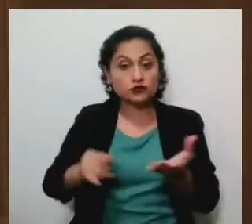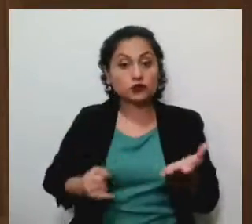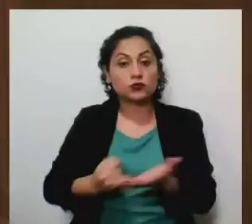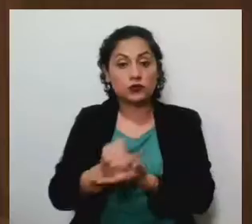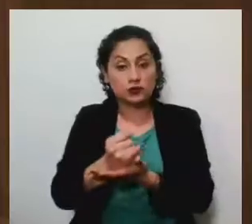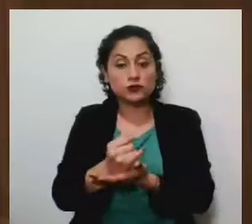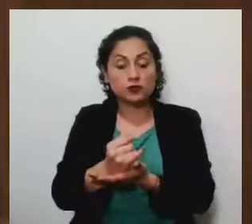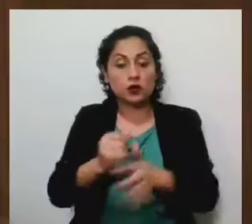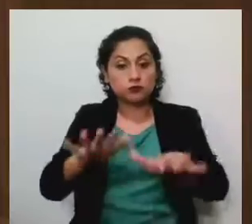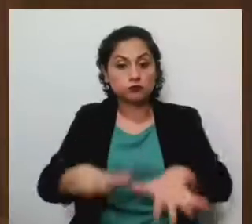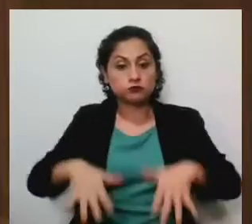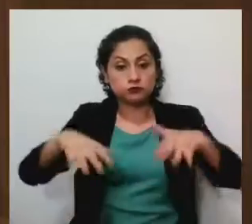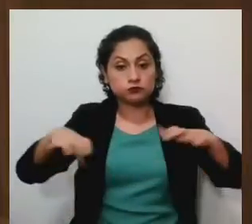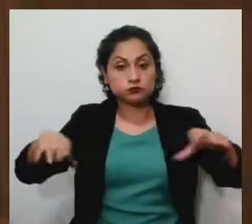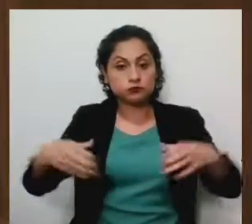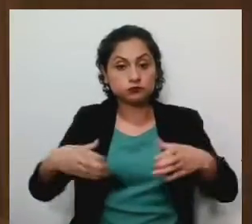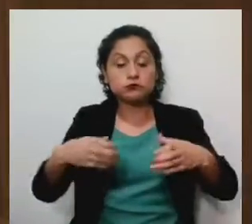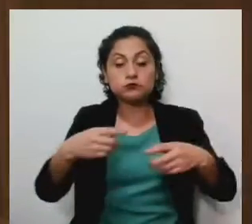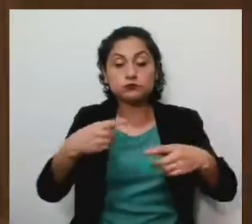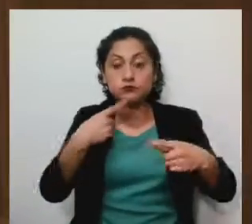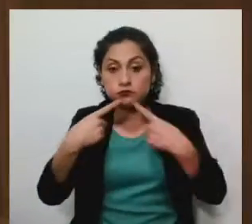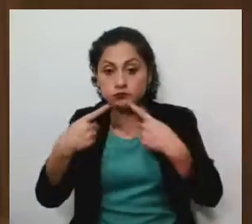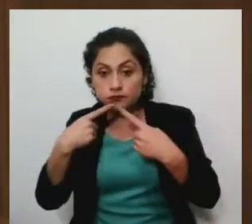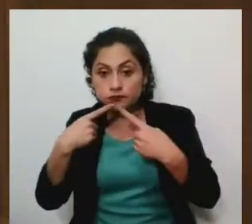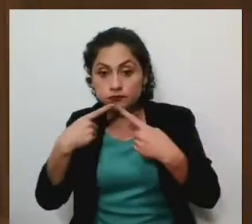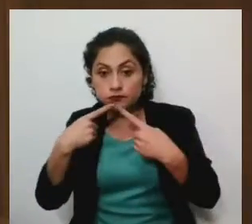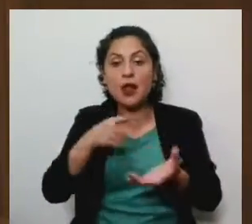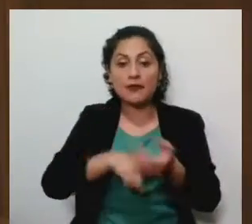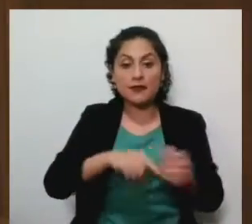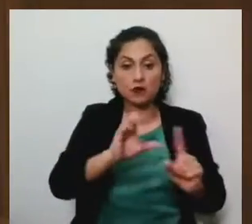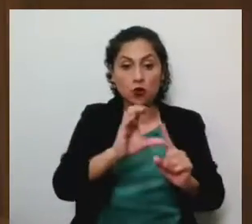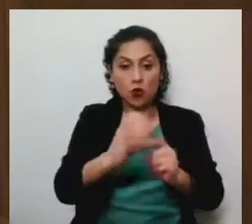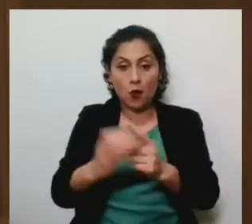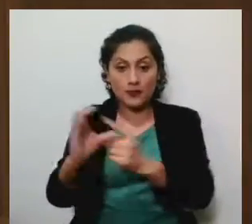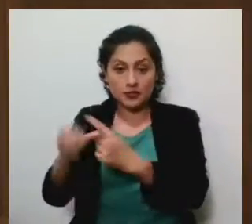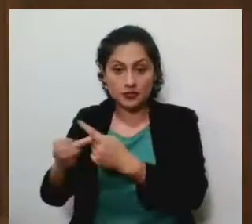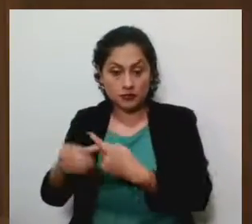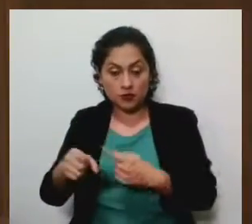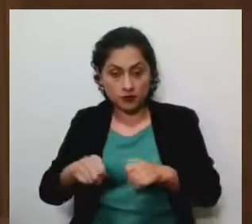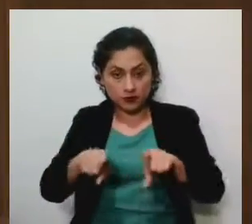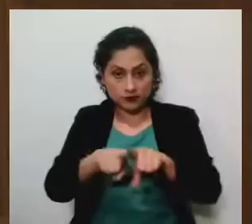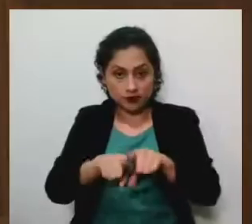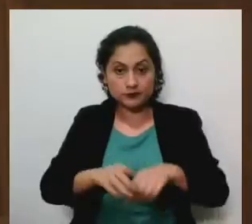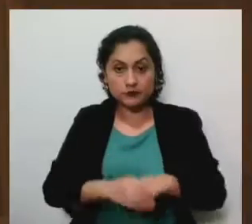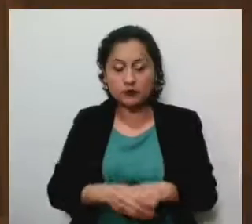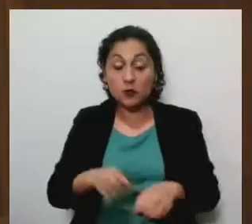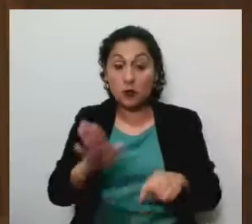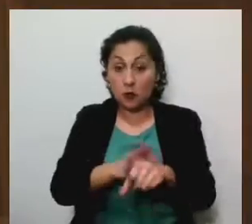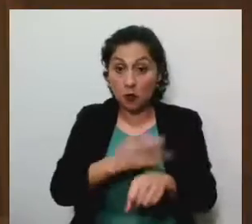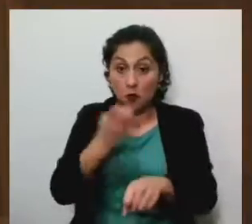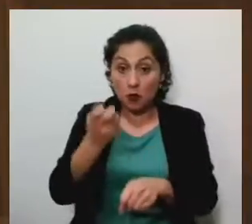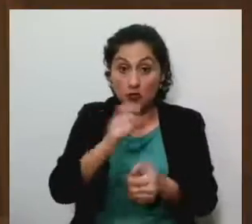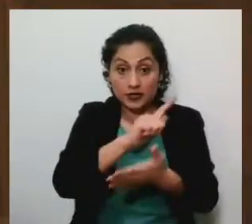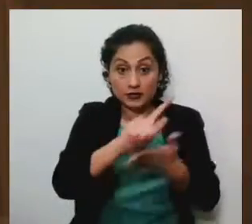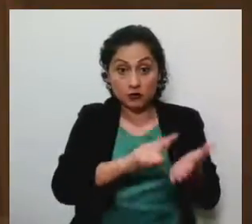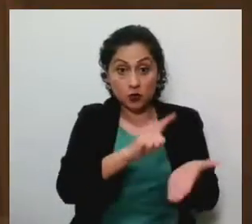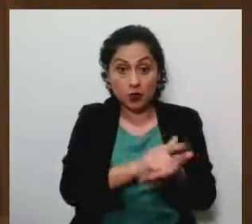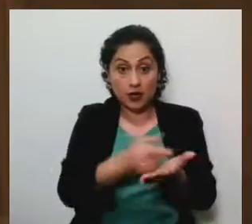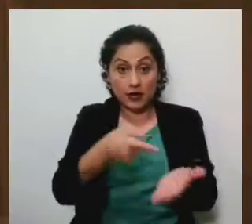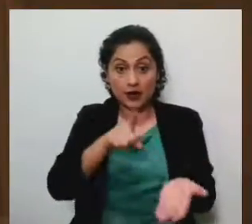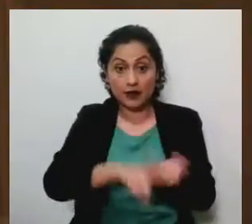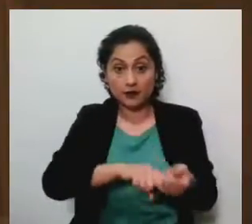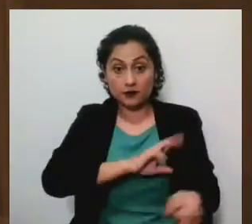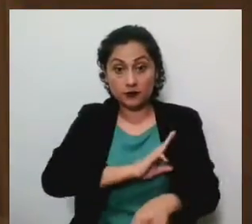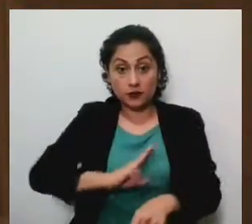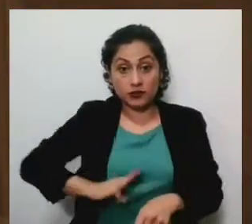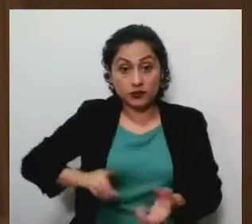través de un sistema de administración basado en comisiones. En este sentido, la Ley Orgánica Municipal del Estado de México, desde